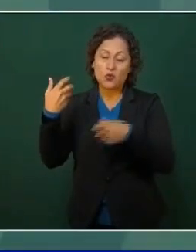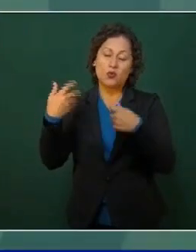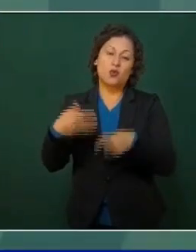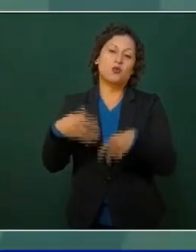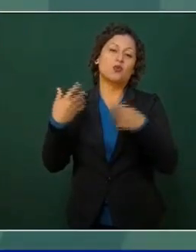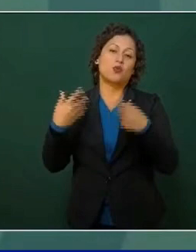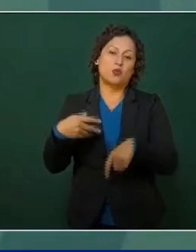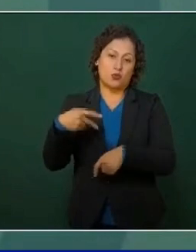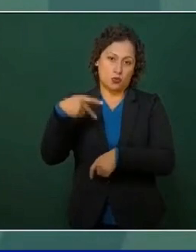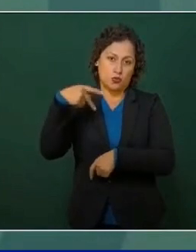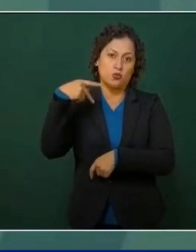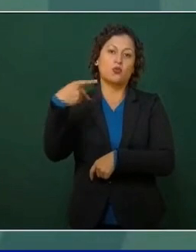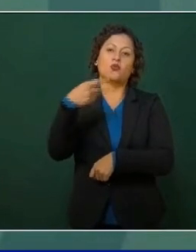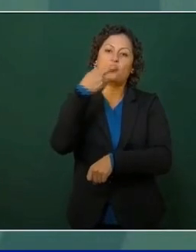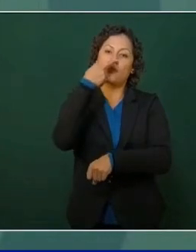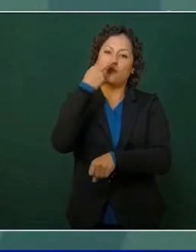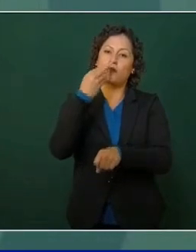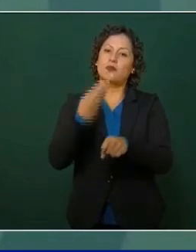guardaban silencio,